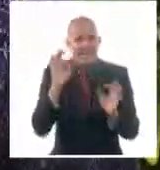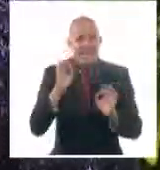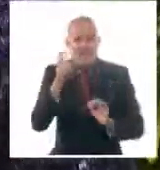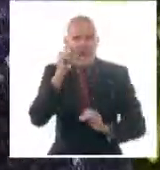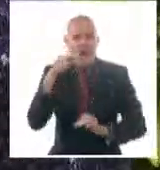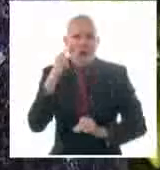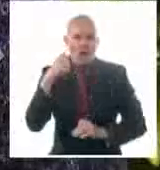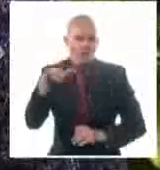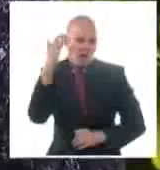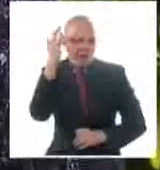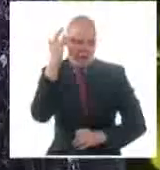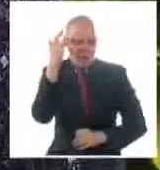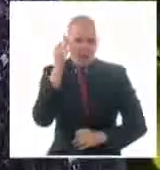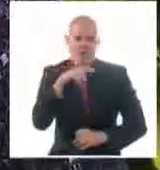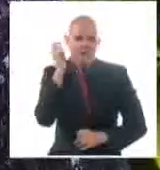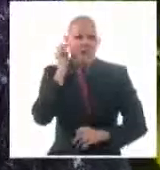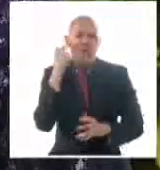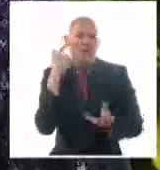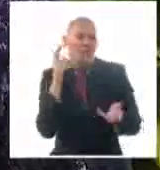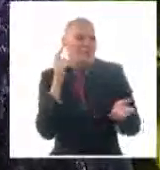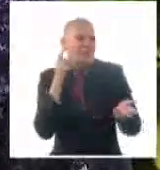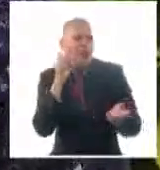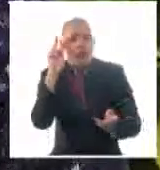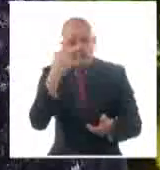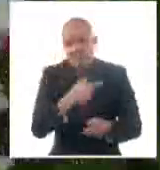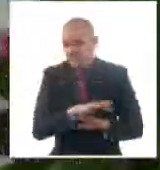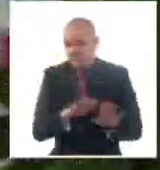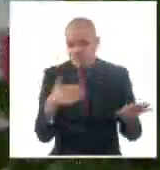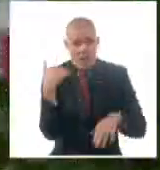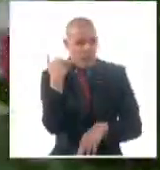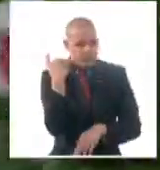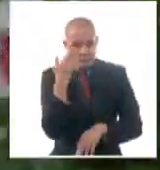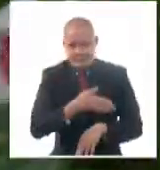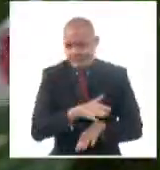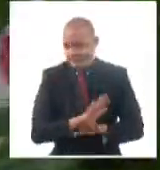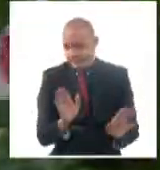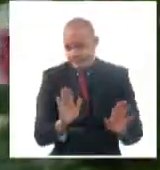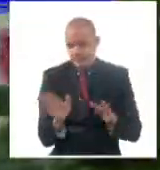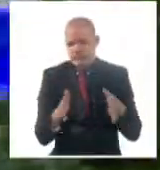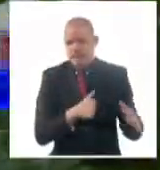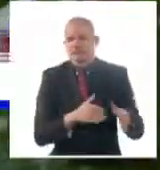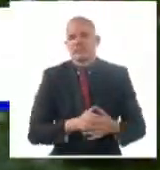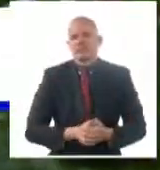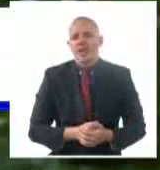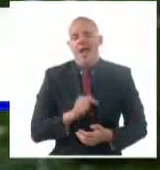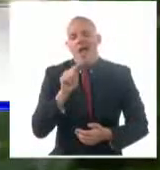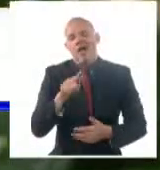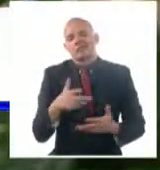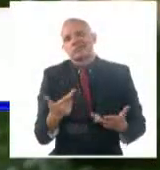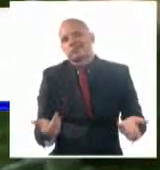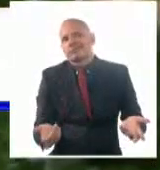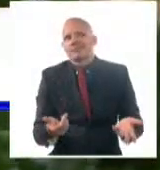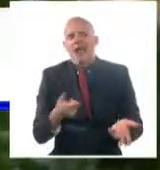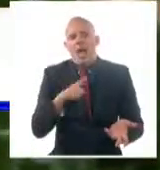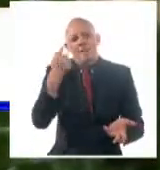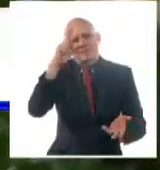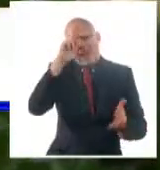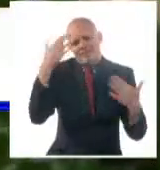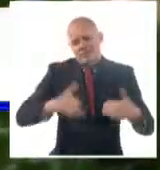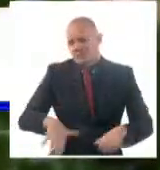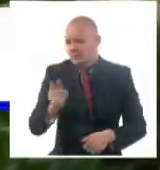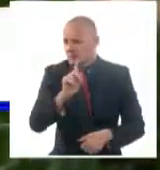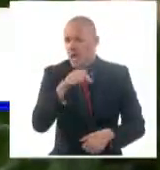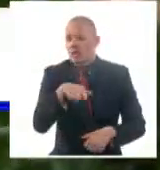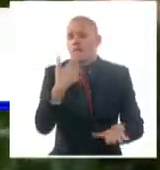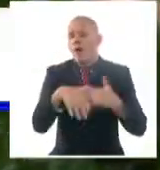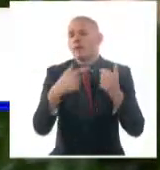hombre sobre la muchacha, y eso la pone ella en desventaja total. Es un problema social, no es un problema solamente de salud, no es un problema solamente